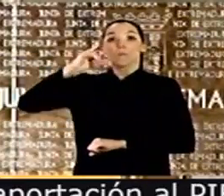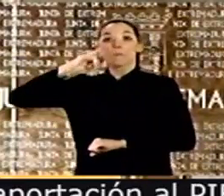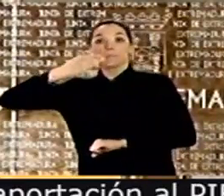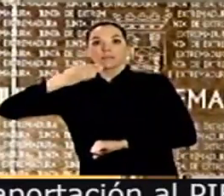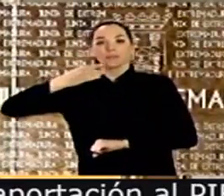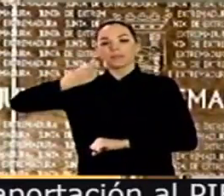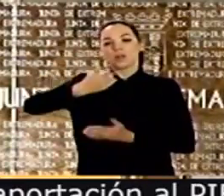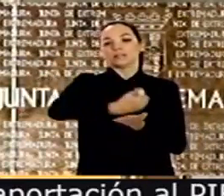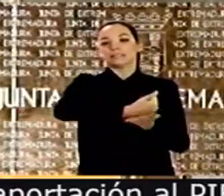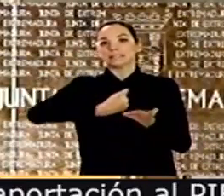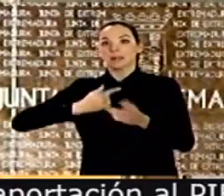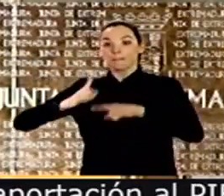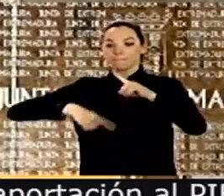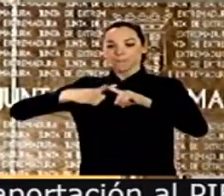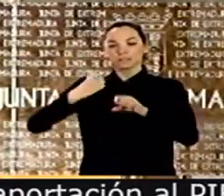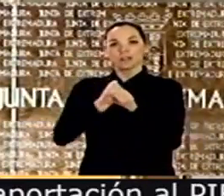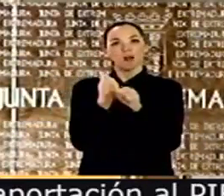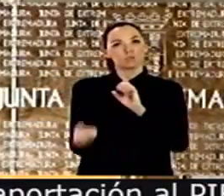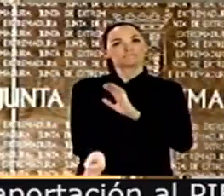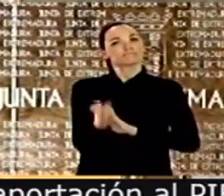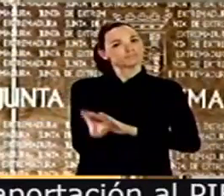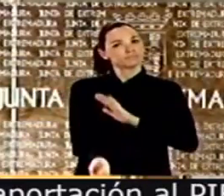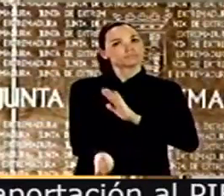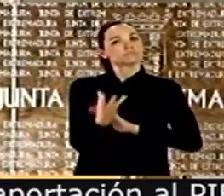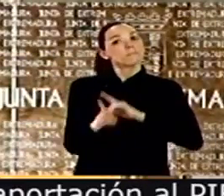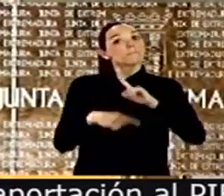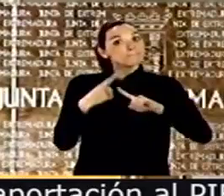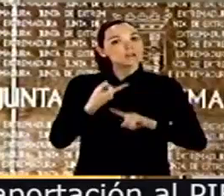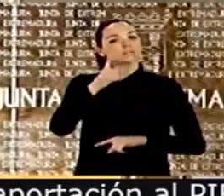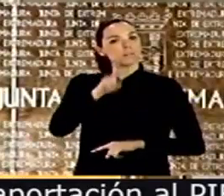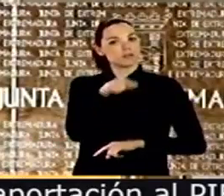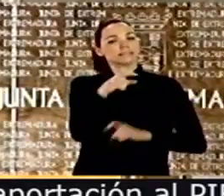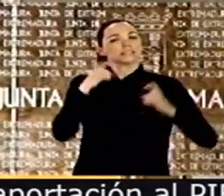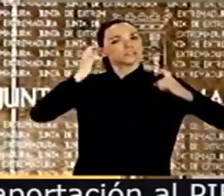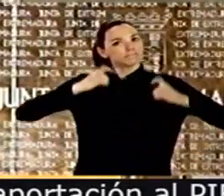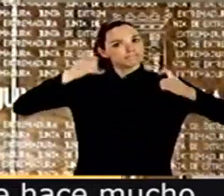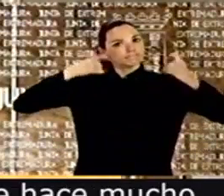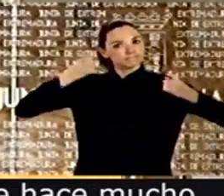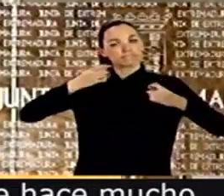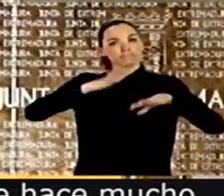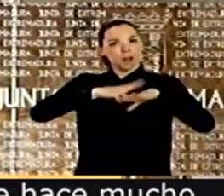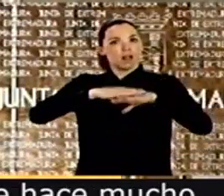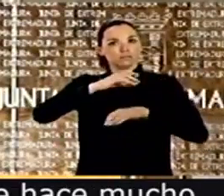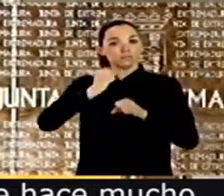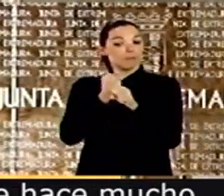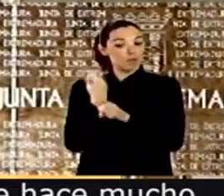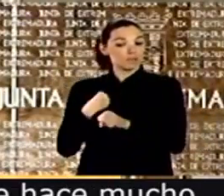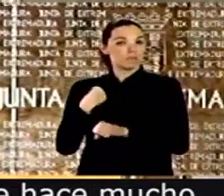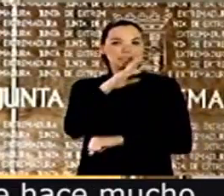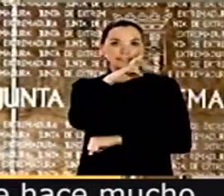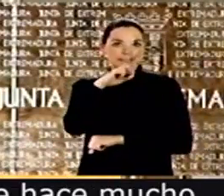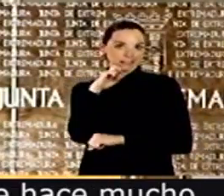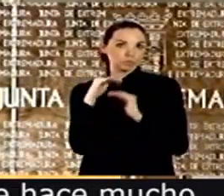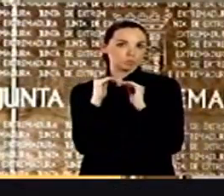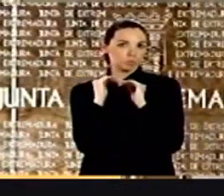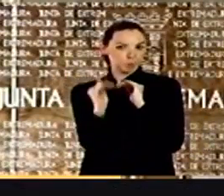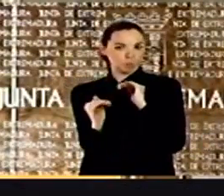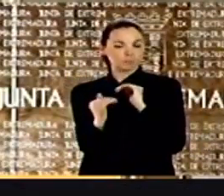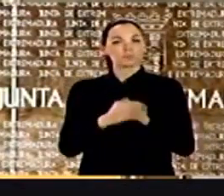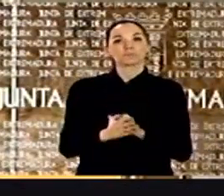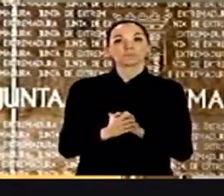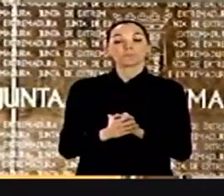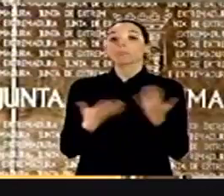empleo en la región y que hace mucho esfuerzo también por generarlo y mantenerlo. Esfuerzo también el que estamos haciendo